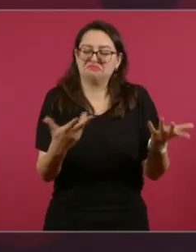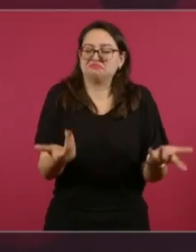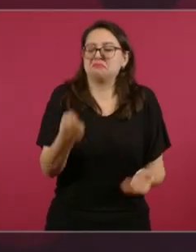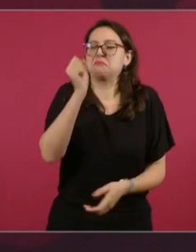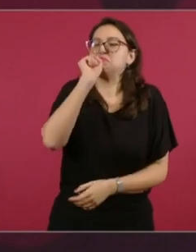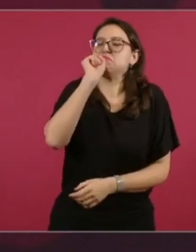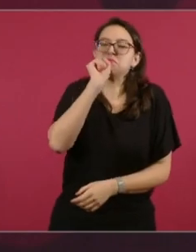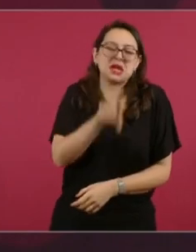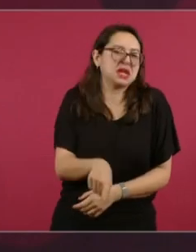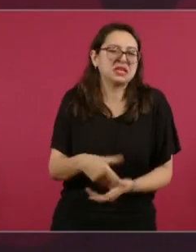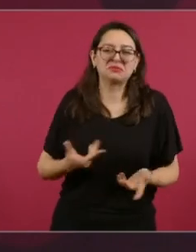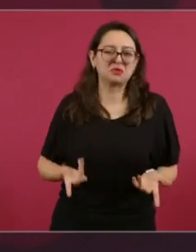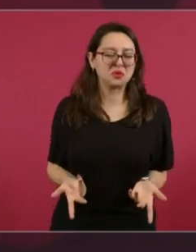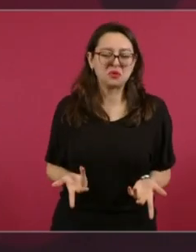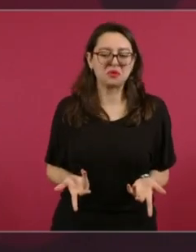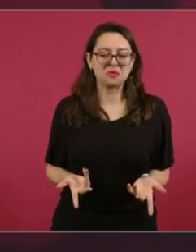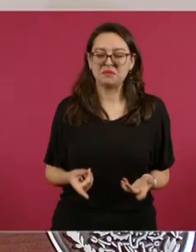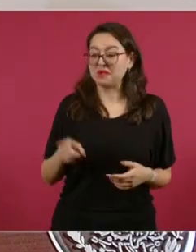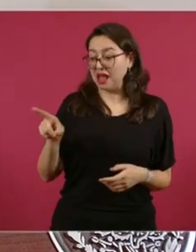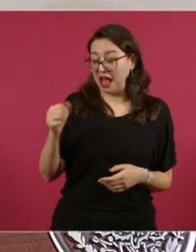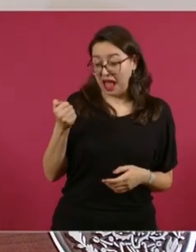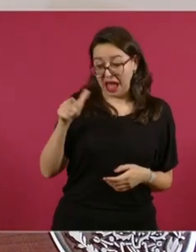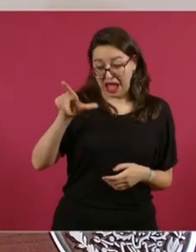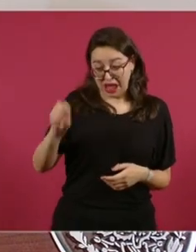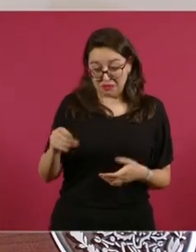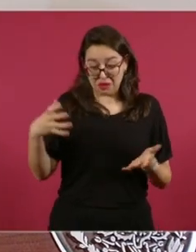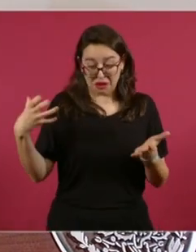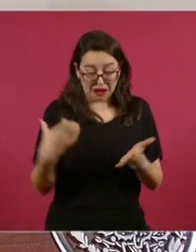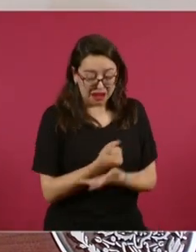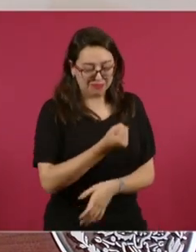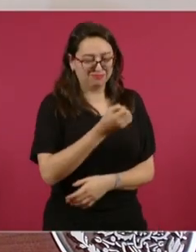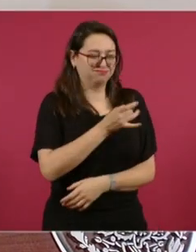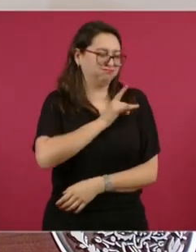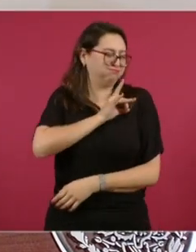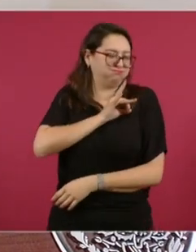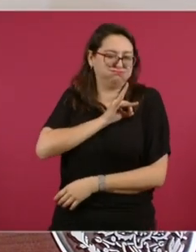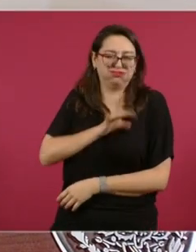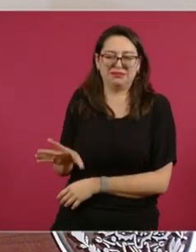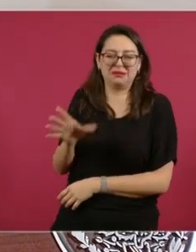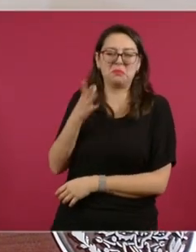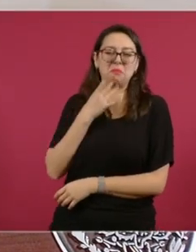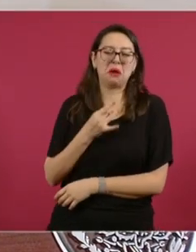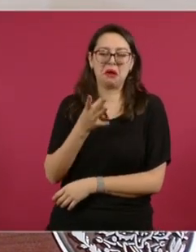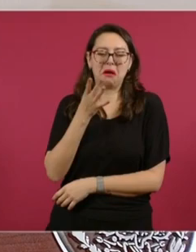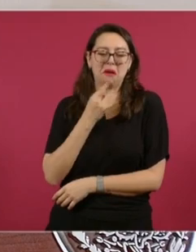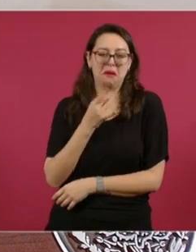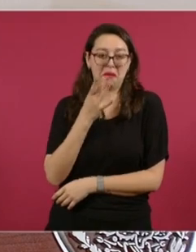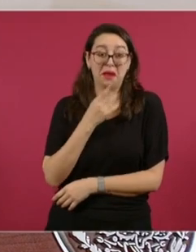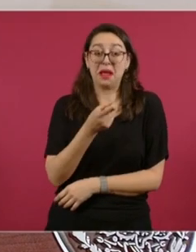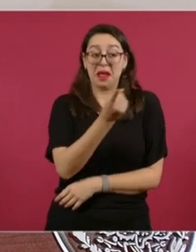pensaban que ya nosotros no íbamos a significar nada.